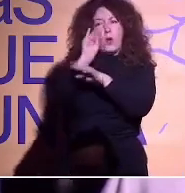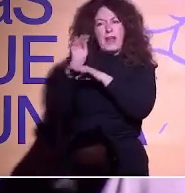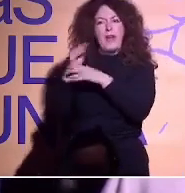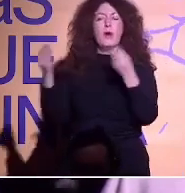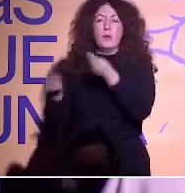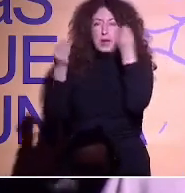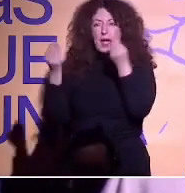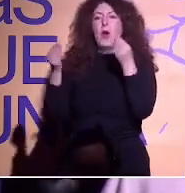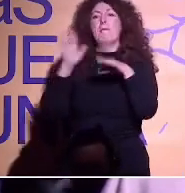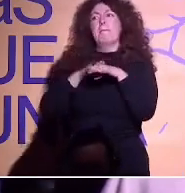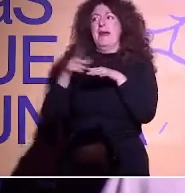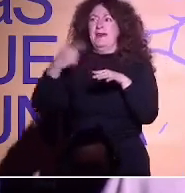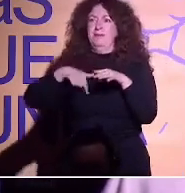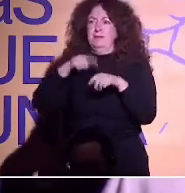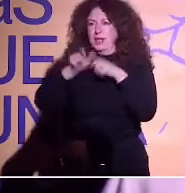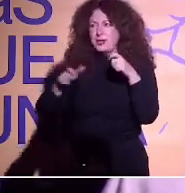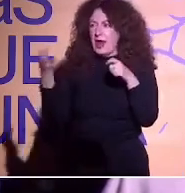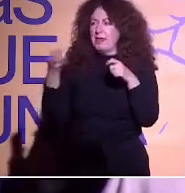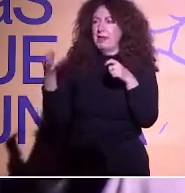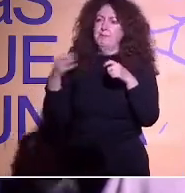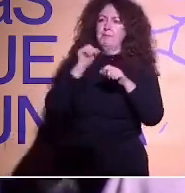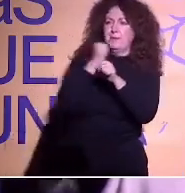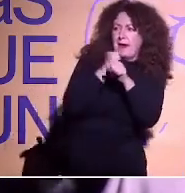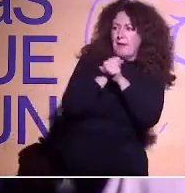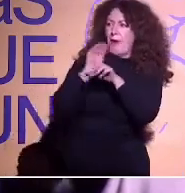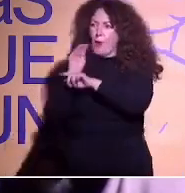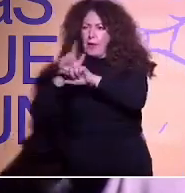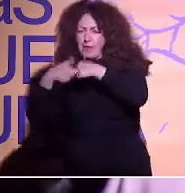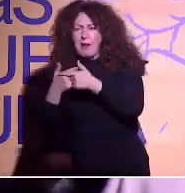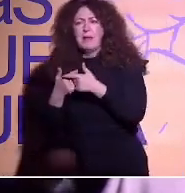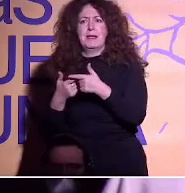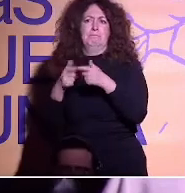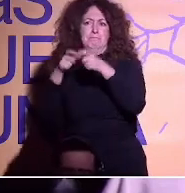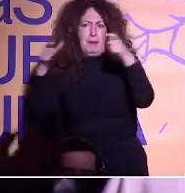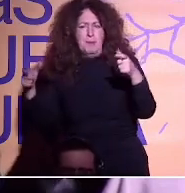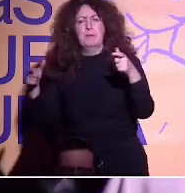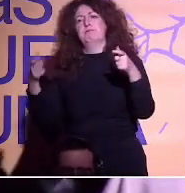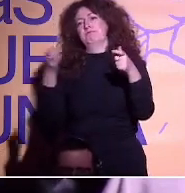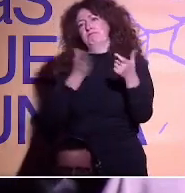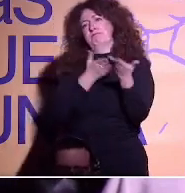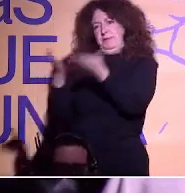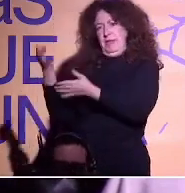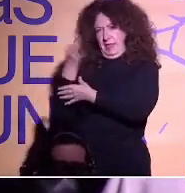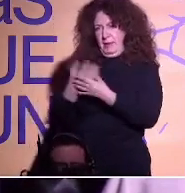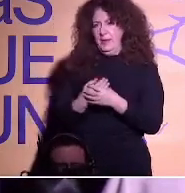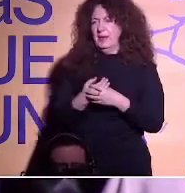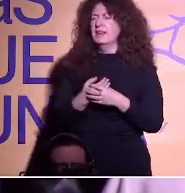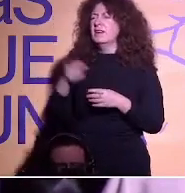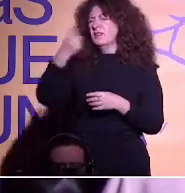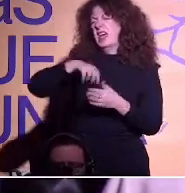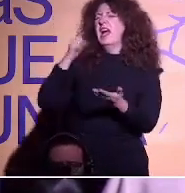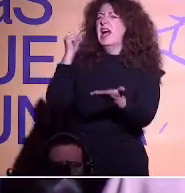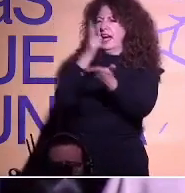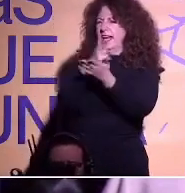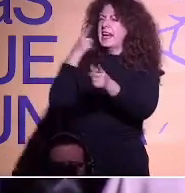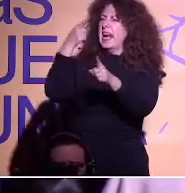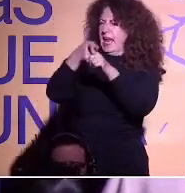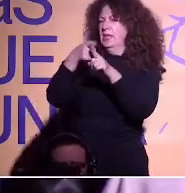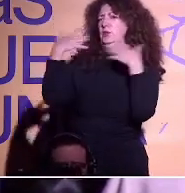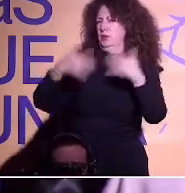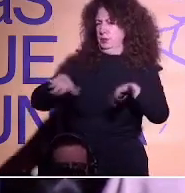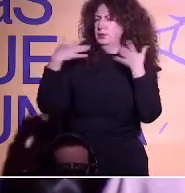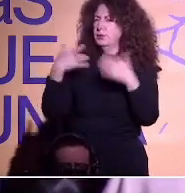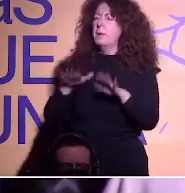emergencia de conciliación que tenemos en España somos conscientes de que el reto es enorme Pero